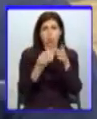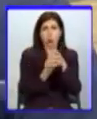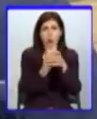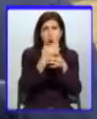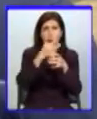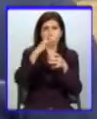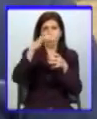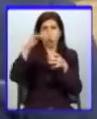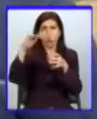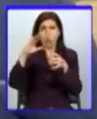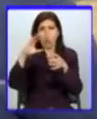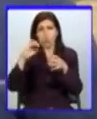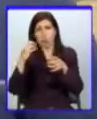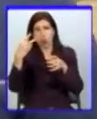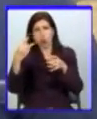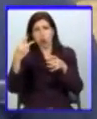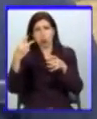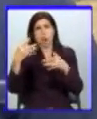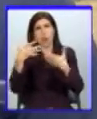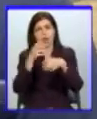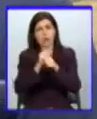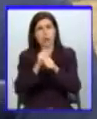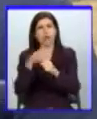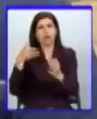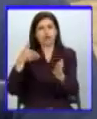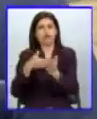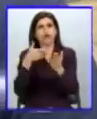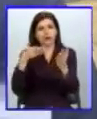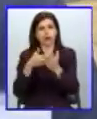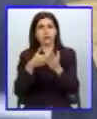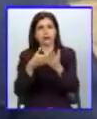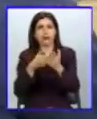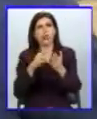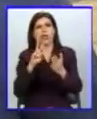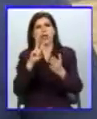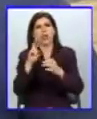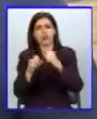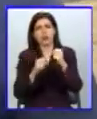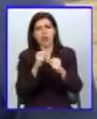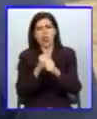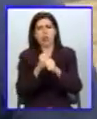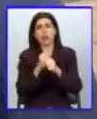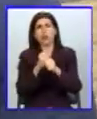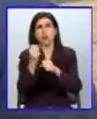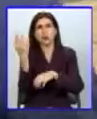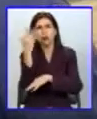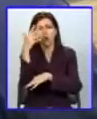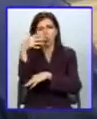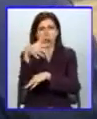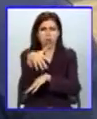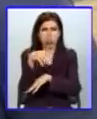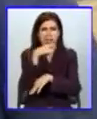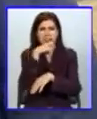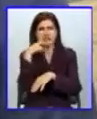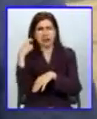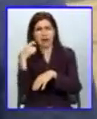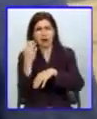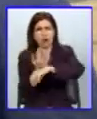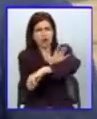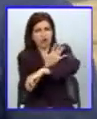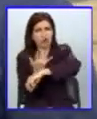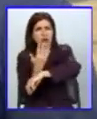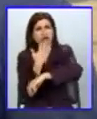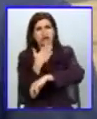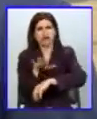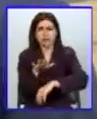activo comunicacional torrealba afectan obviamente como hemos visto aquí en cuestión de dos años ya hay árboles secos a afectación en los pastos y